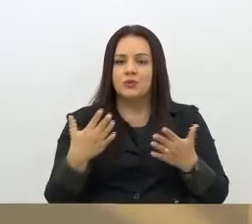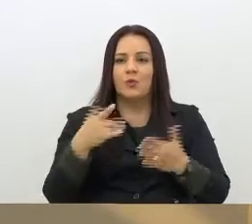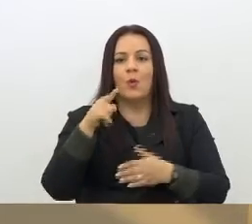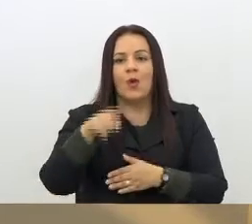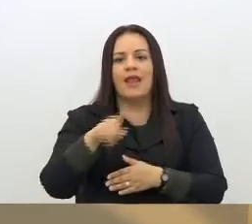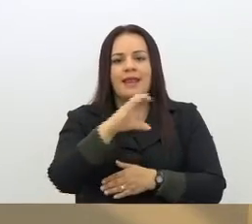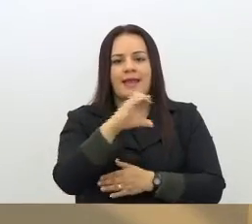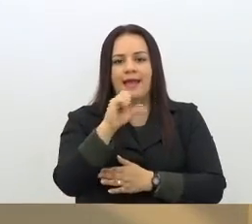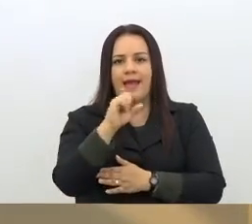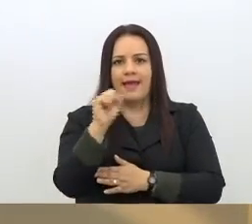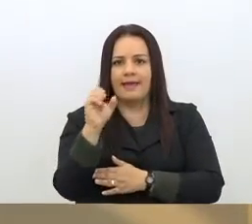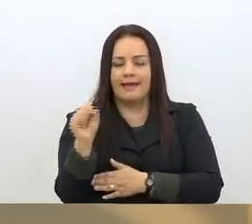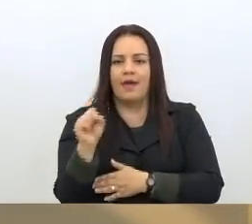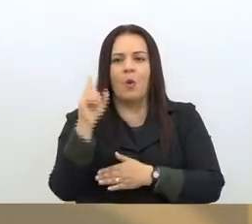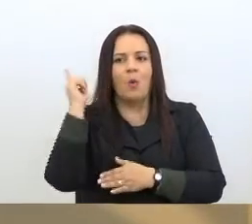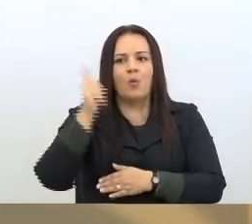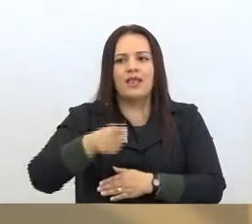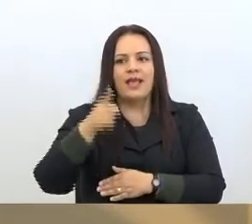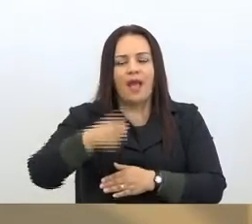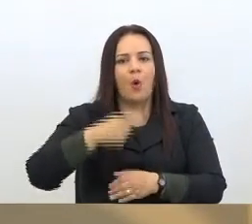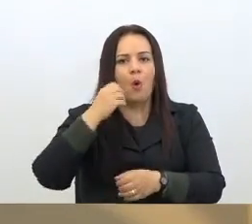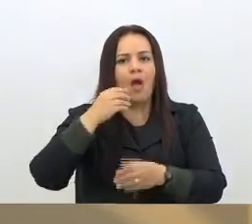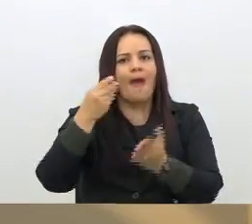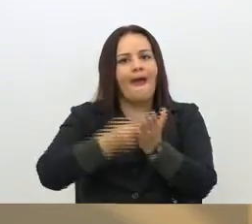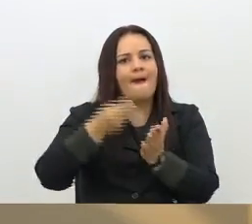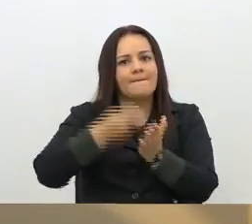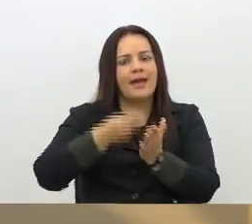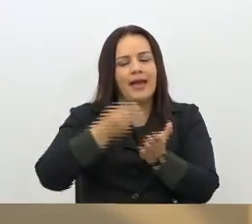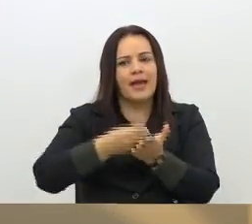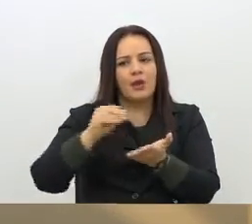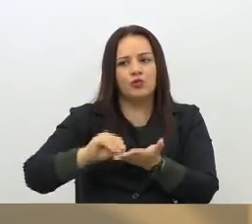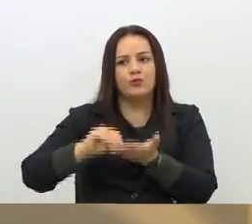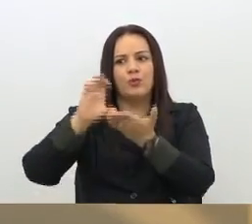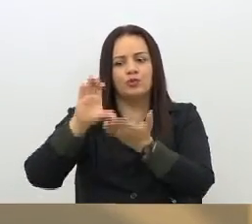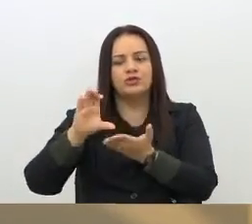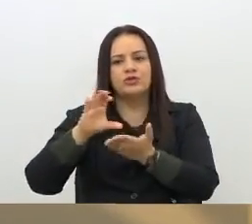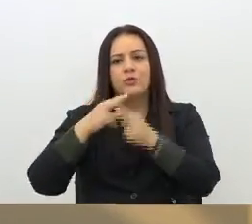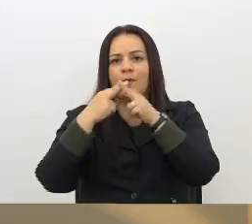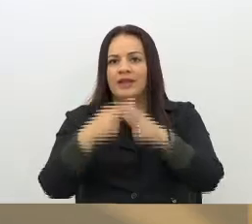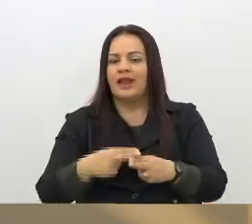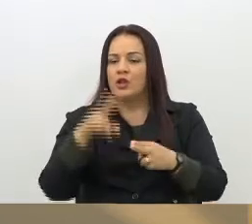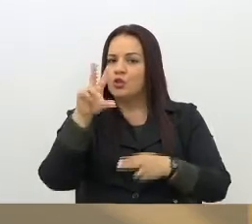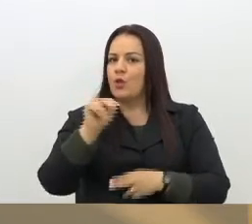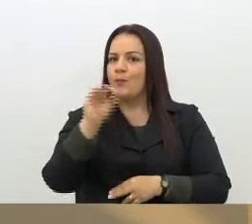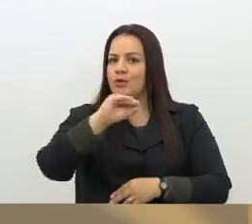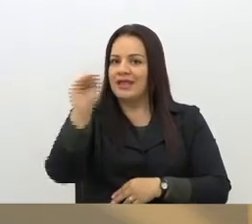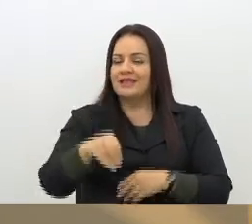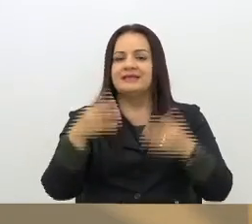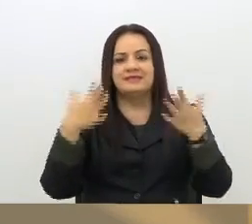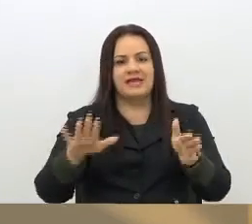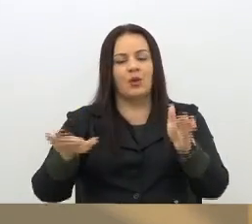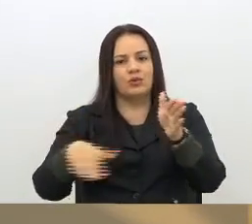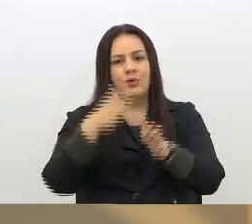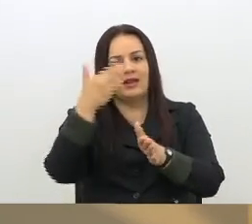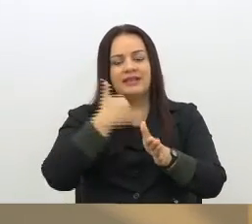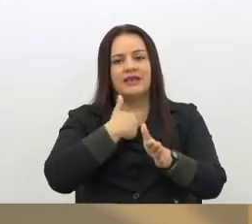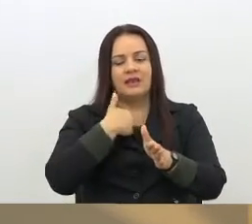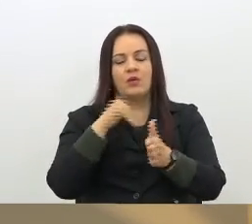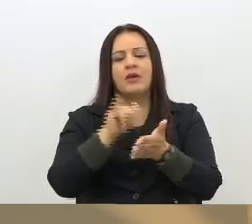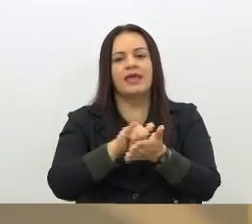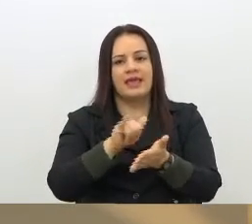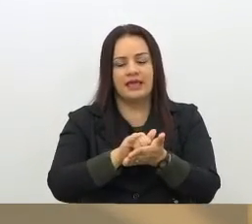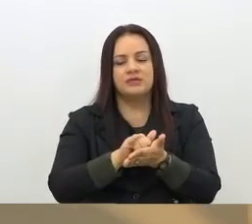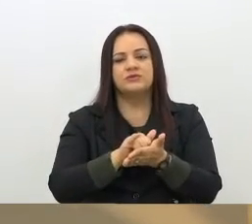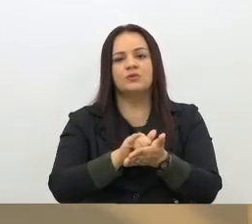caja está obligada a pagar los pluses nominales y no porcentuales. Es decir, ya la Contraloría había sostenido esa posición en relación con la Caja Costarricense de Seguro